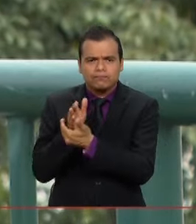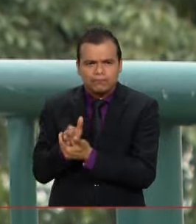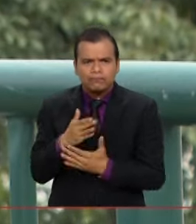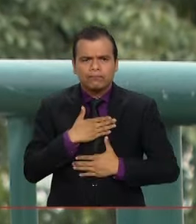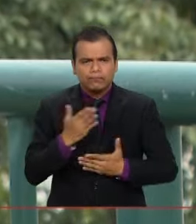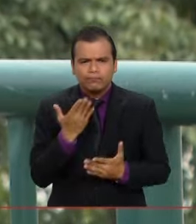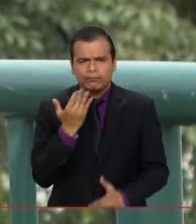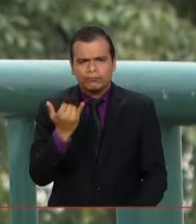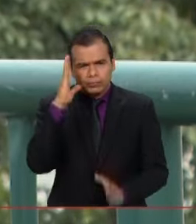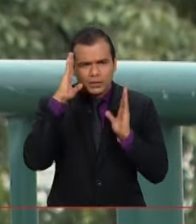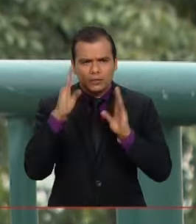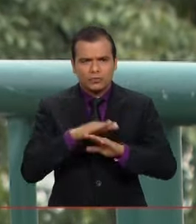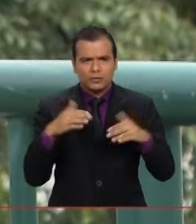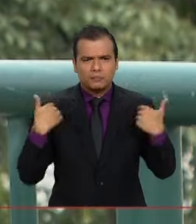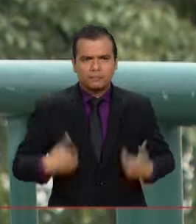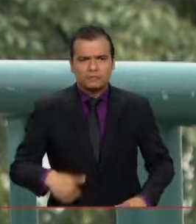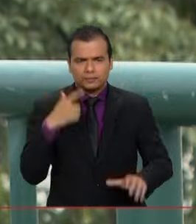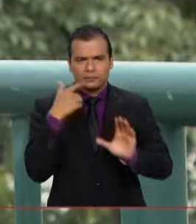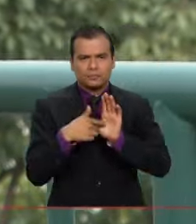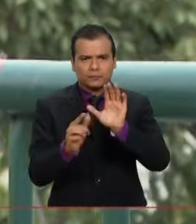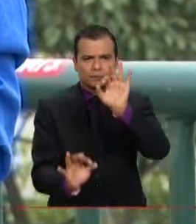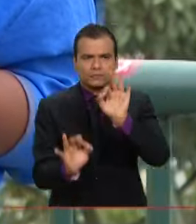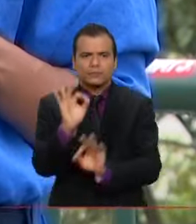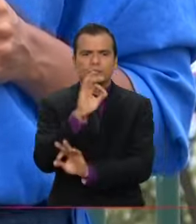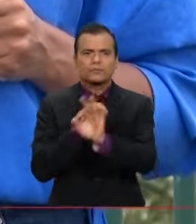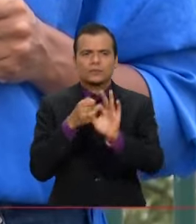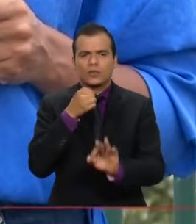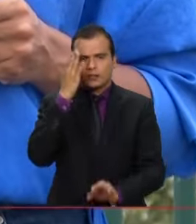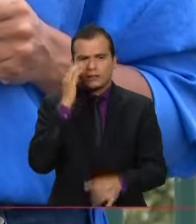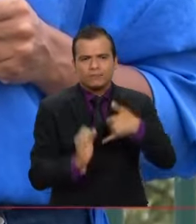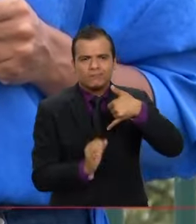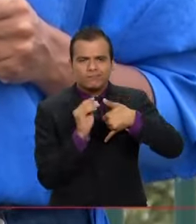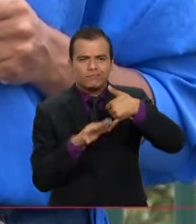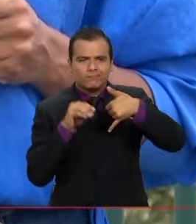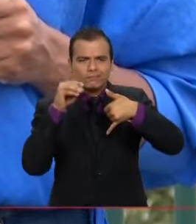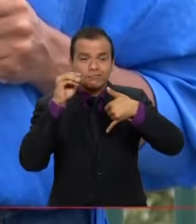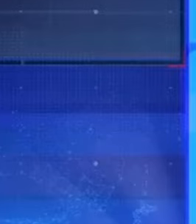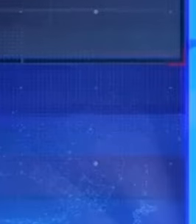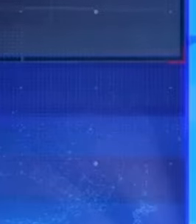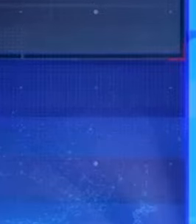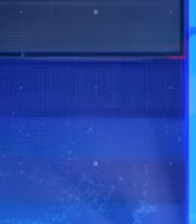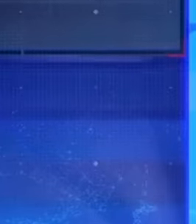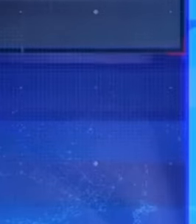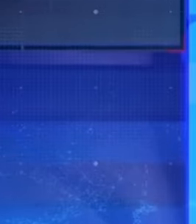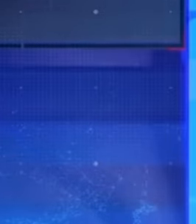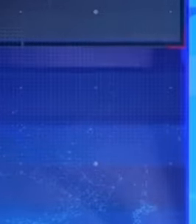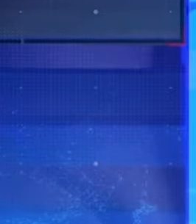sur de la ciudad de Cali, soy Luisa Solís para Telepacífico Noticias, la región todos los días.